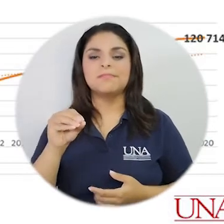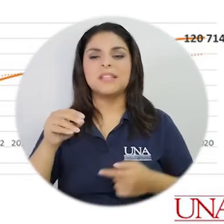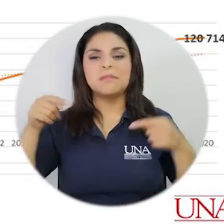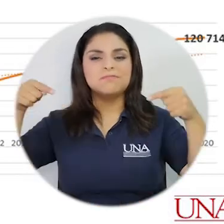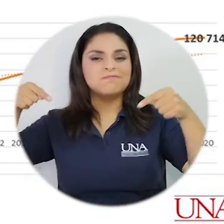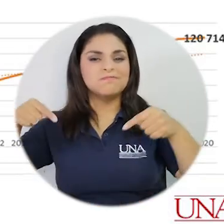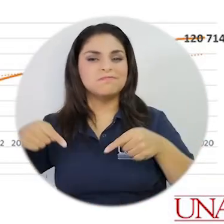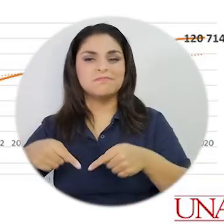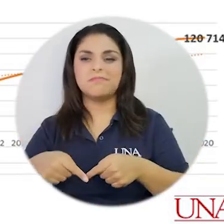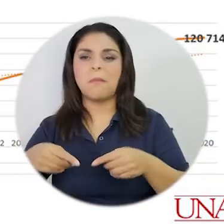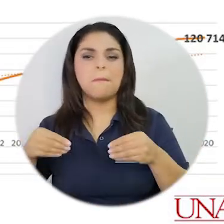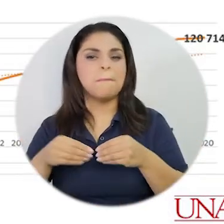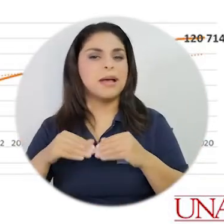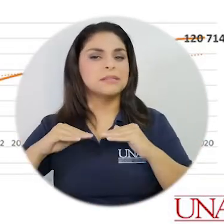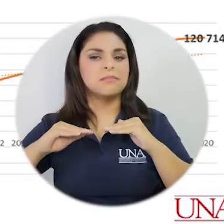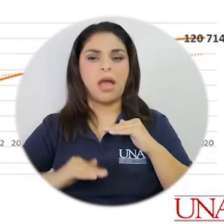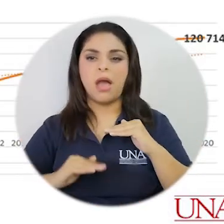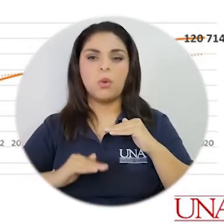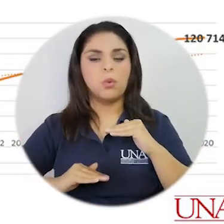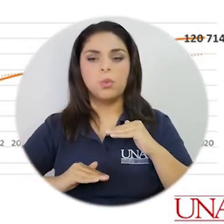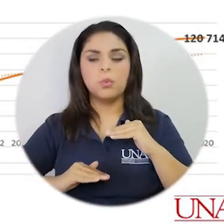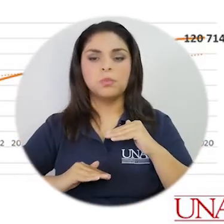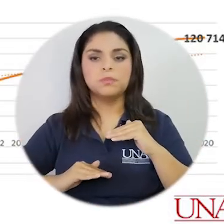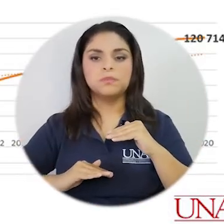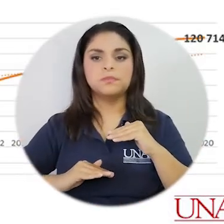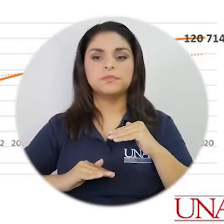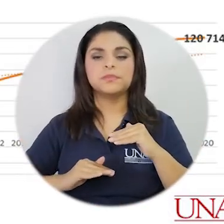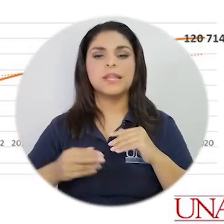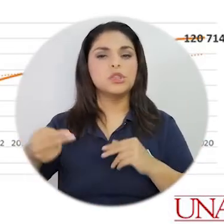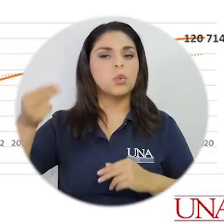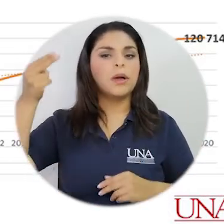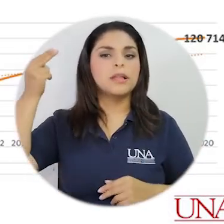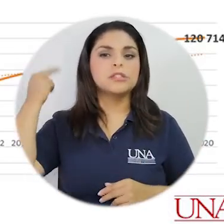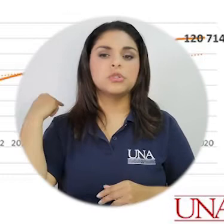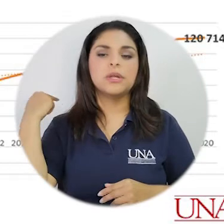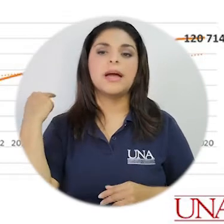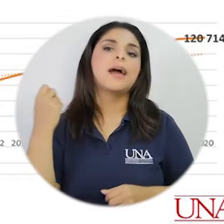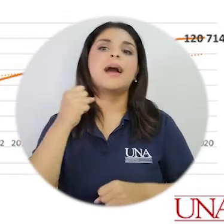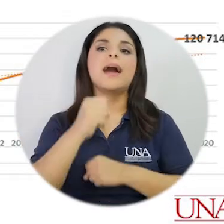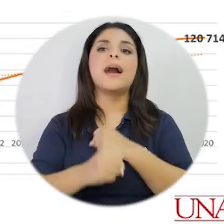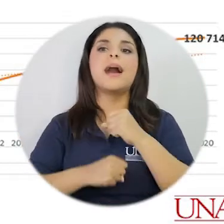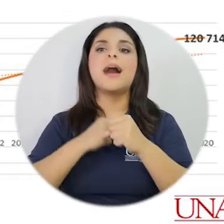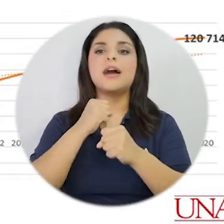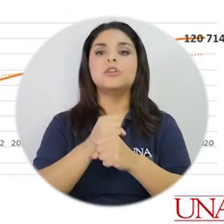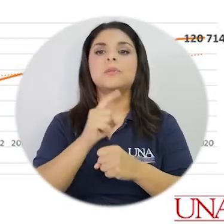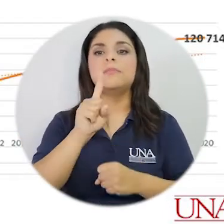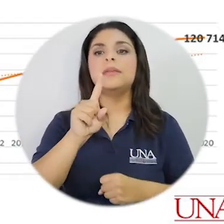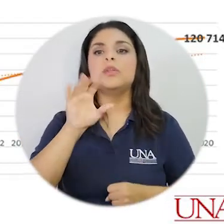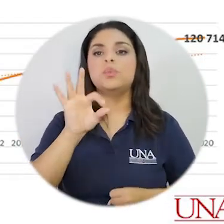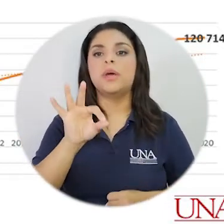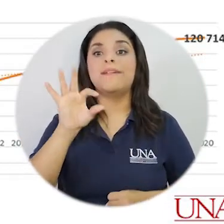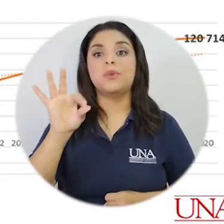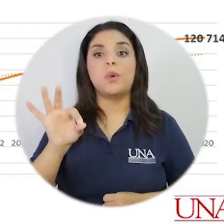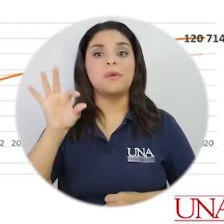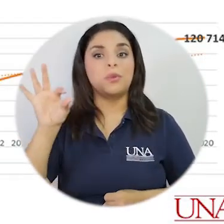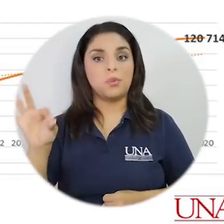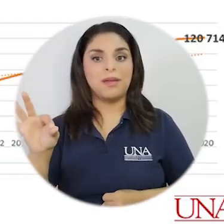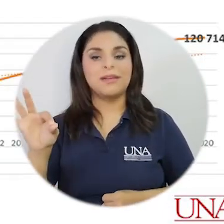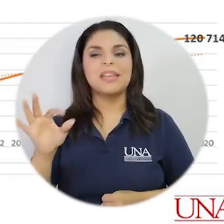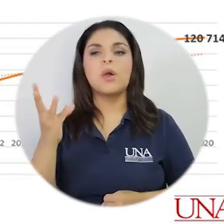2020. El pico más bajo que se ha tenido durante toda la historia en cuanto al otorgamiento de número de contratos ha sido en el año